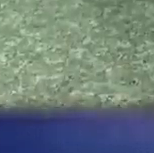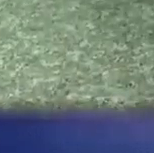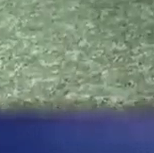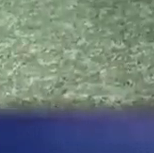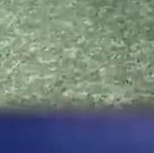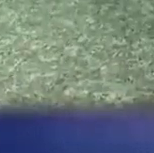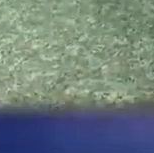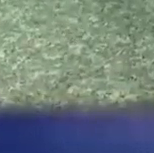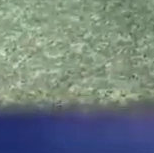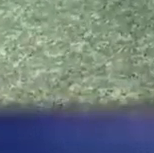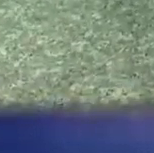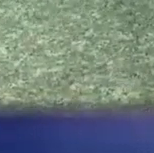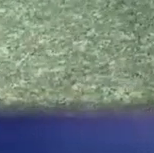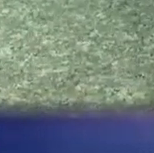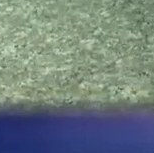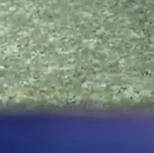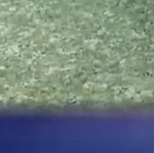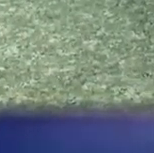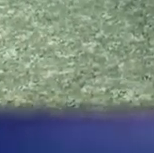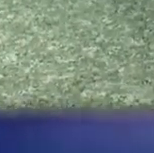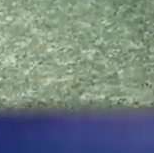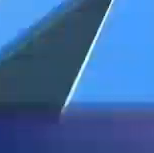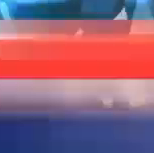las personas que han pagado este rubro.